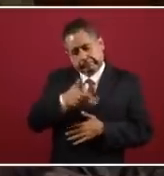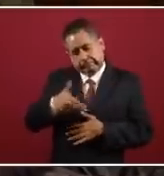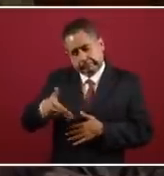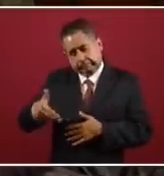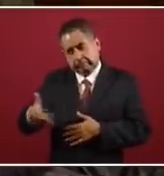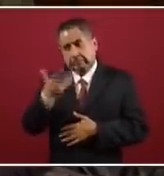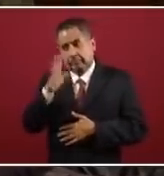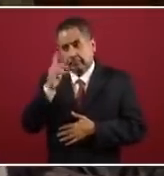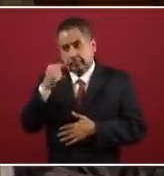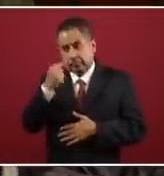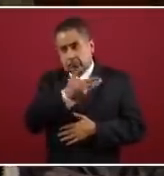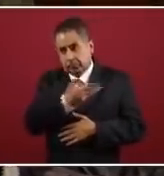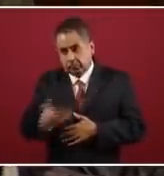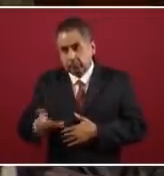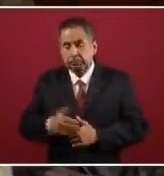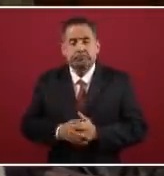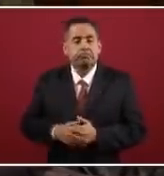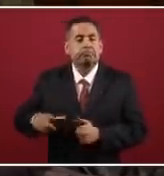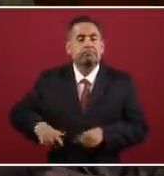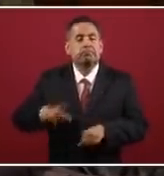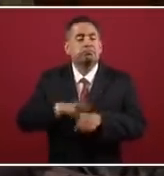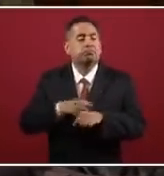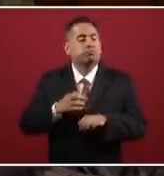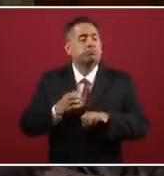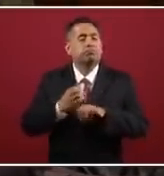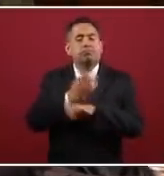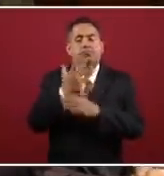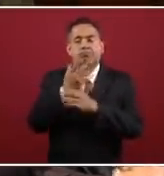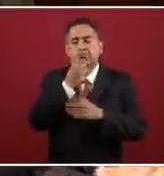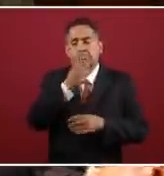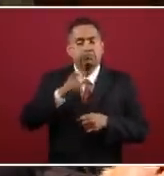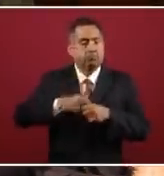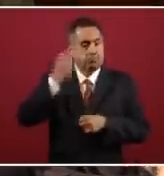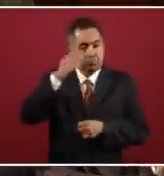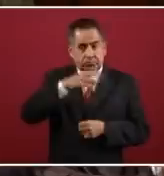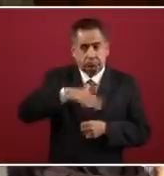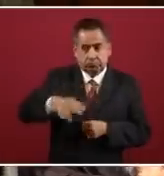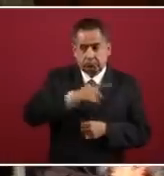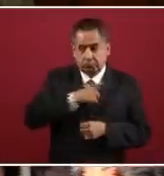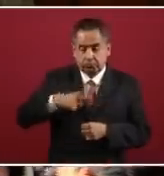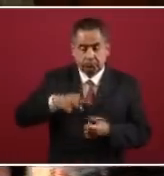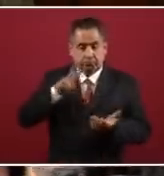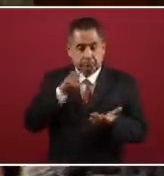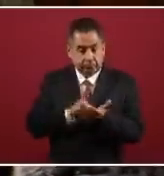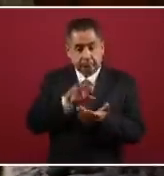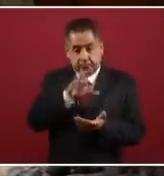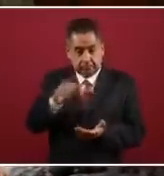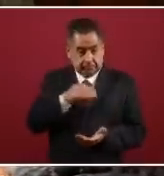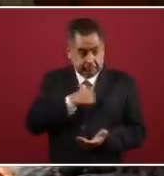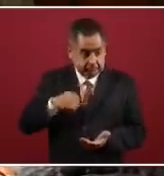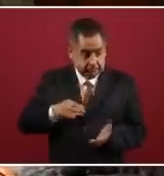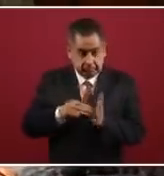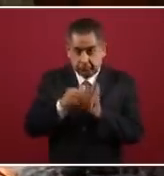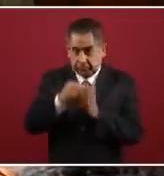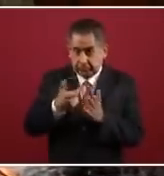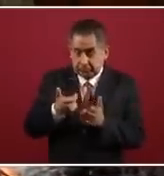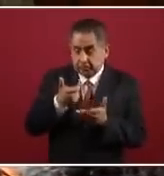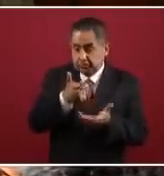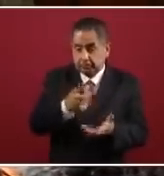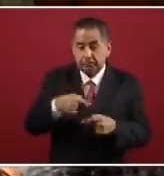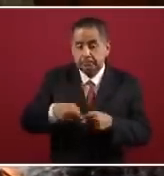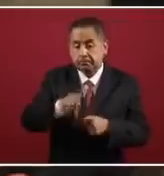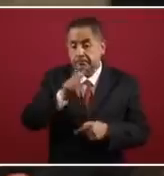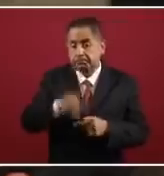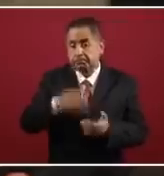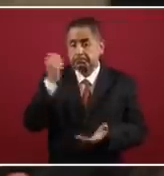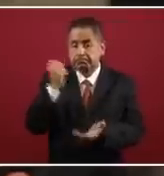acá. El gobernador del estado ha planteado en Oaxaca una deuda de 3,500 millones de pesos que está a punto de aprobar